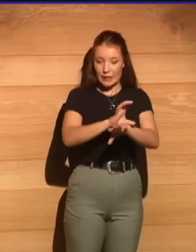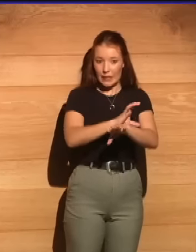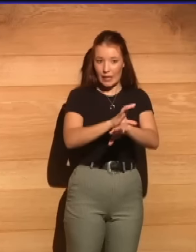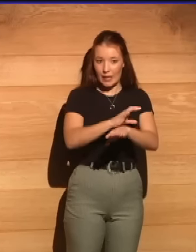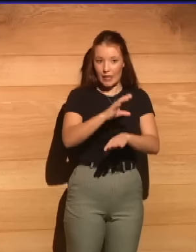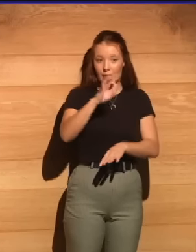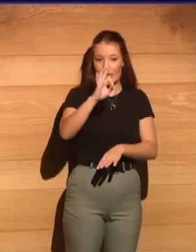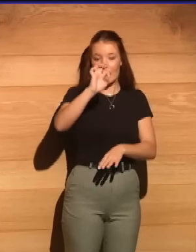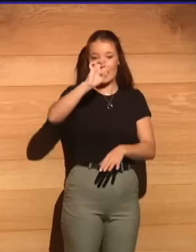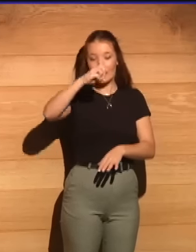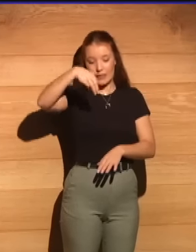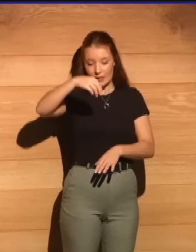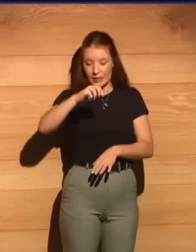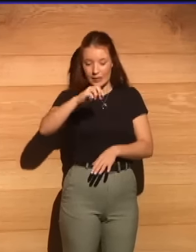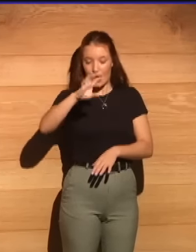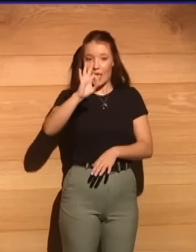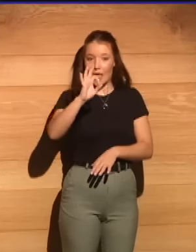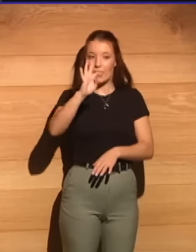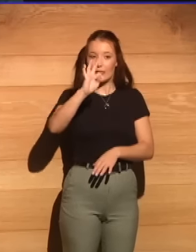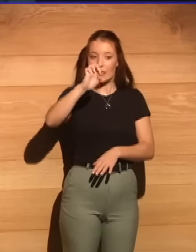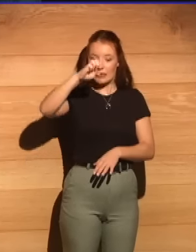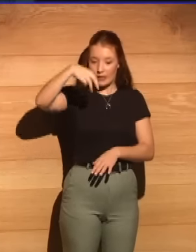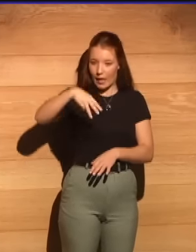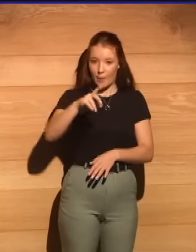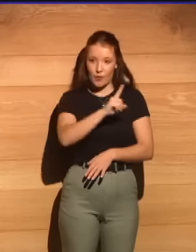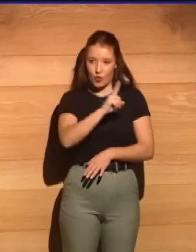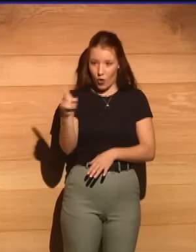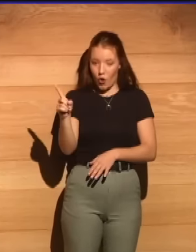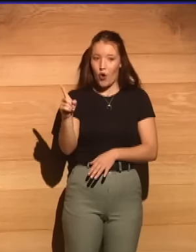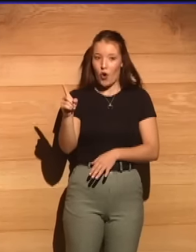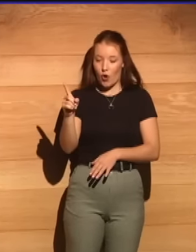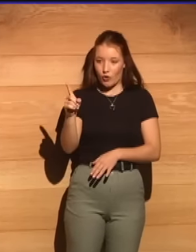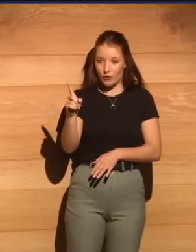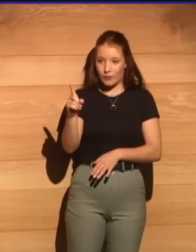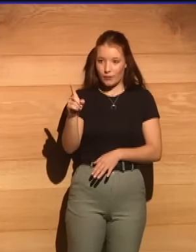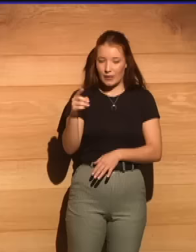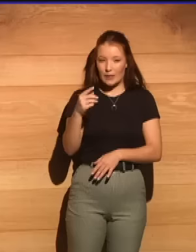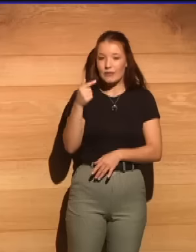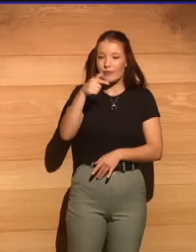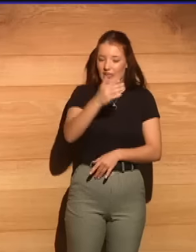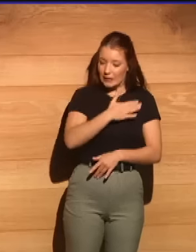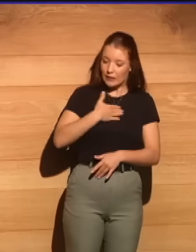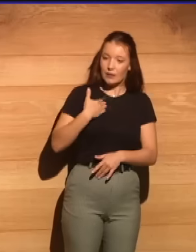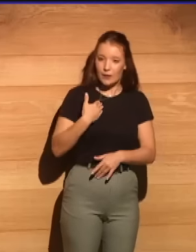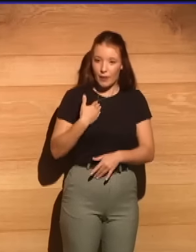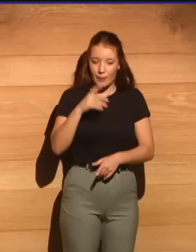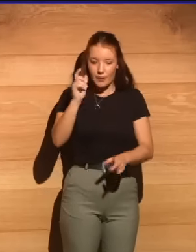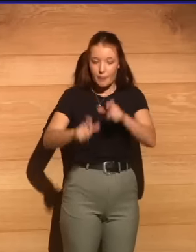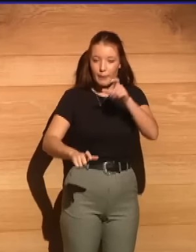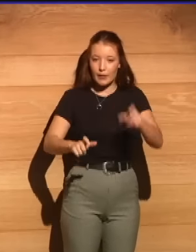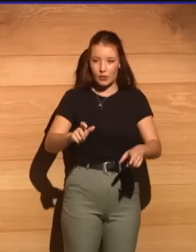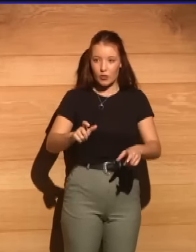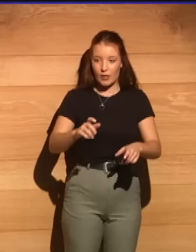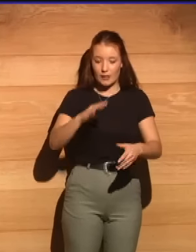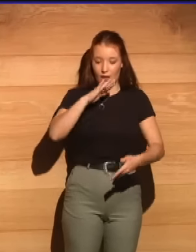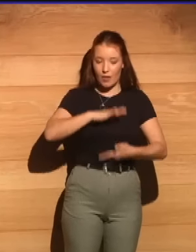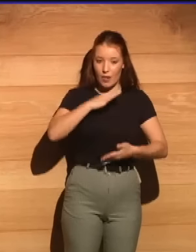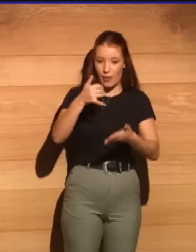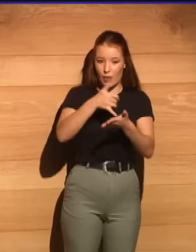requerían para ser sus máximos responsables en Google a nivel mundial. No, ellos querían gente que tuviera esas